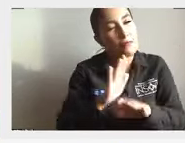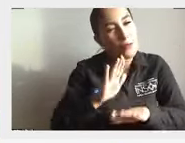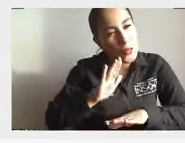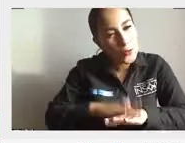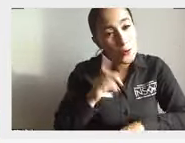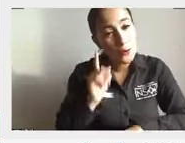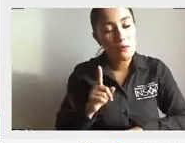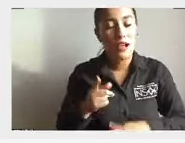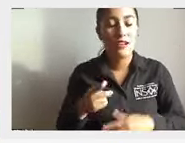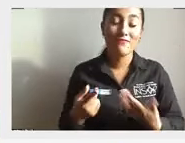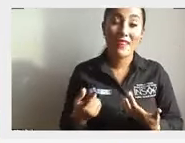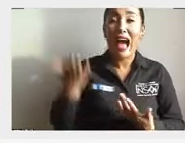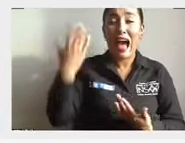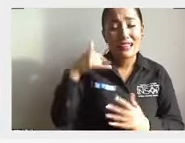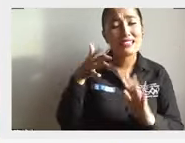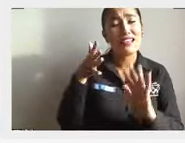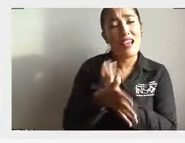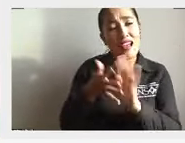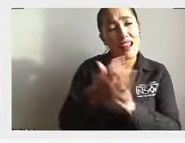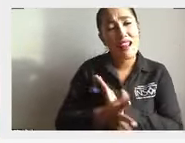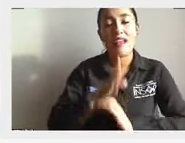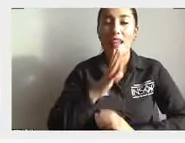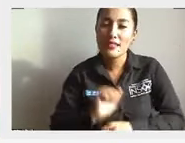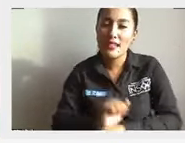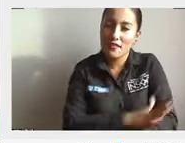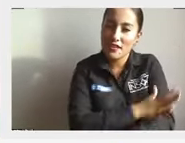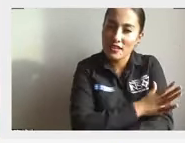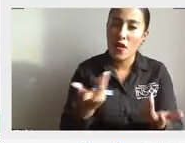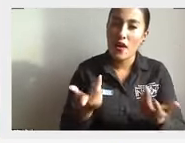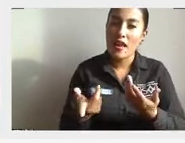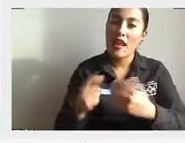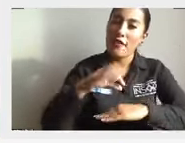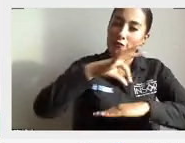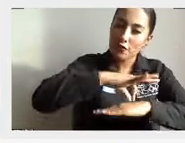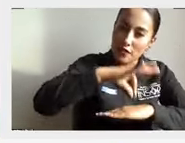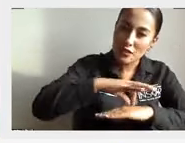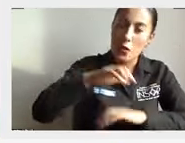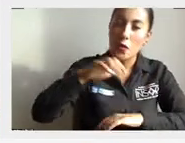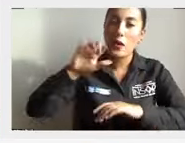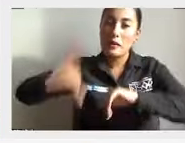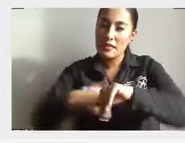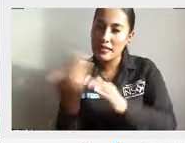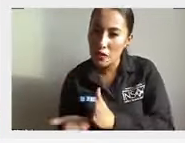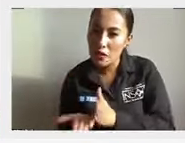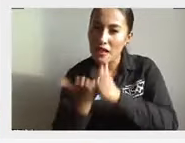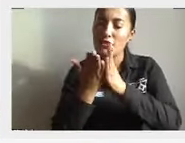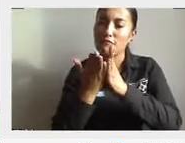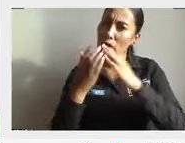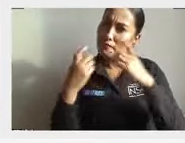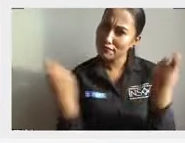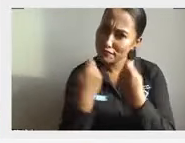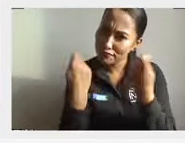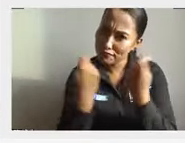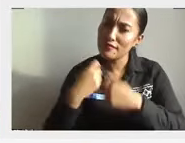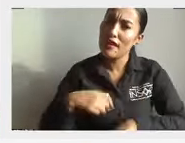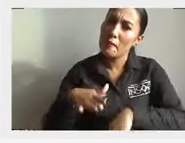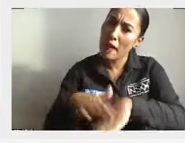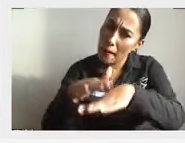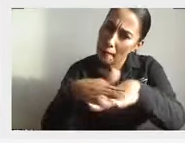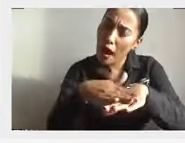todo esto que hemos hablado tanto y que pues la Fundación y el Ministerio de Educación ha tratado de impulsar tanto el tema